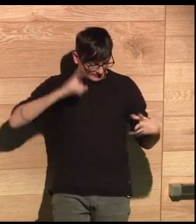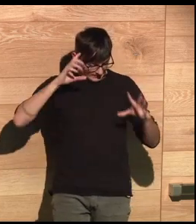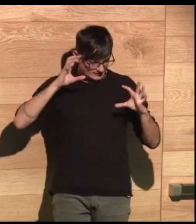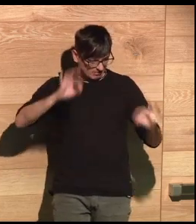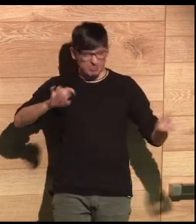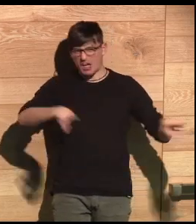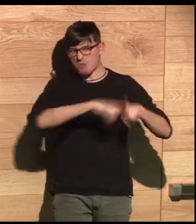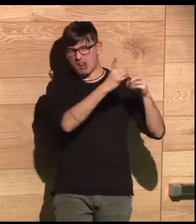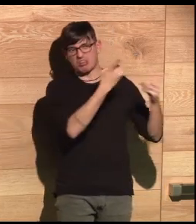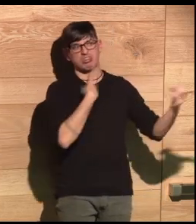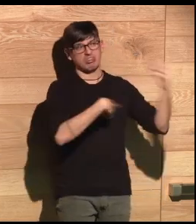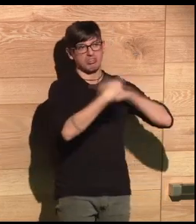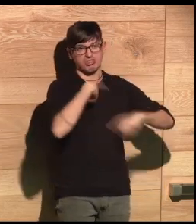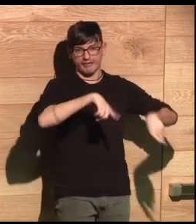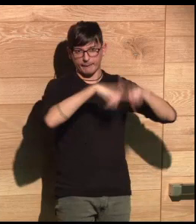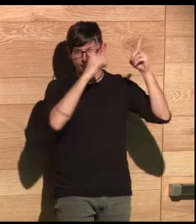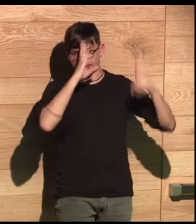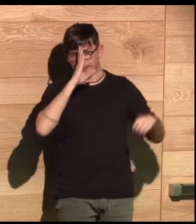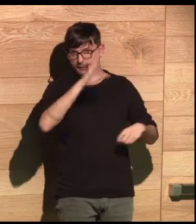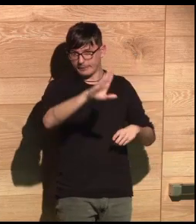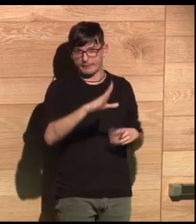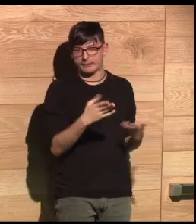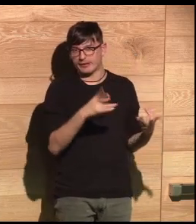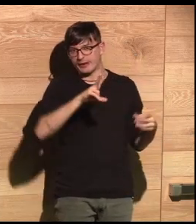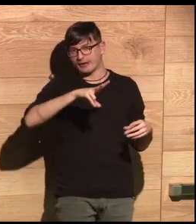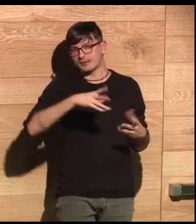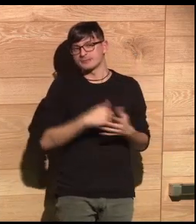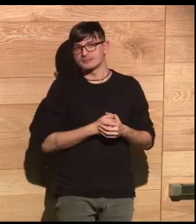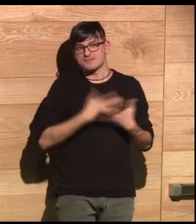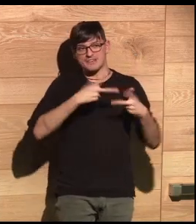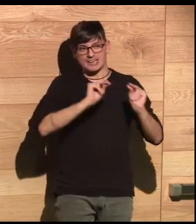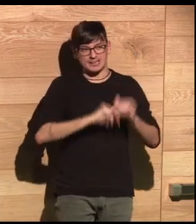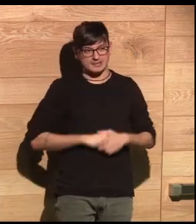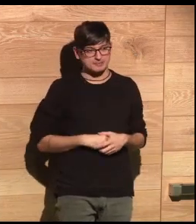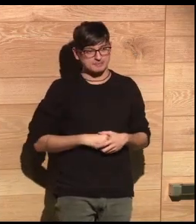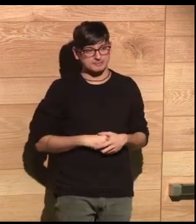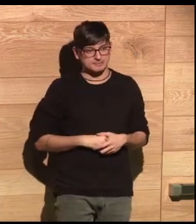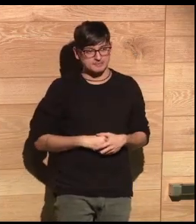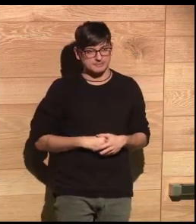la vida de frente y nada irá malamente. Fin.